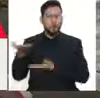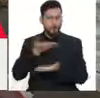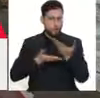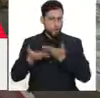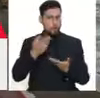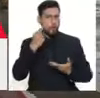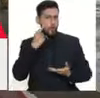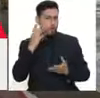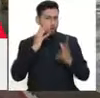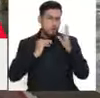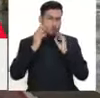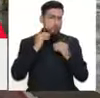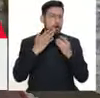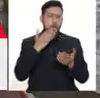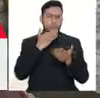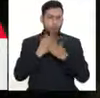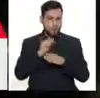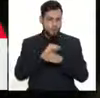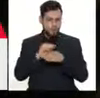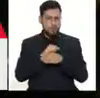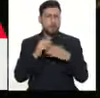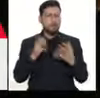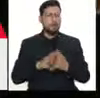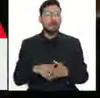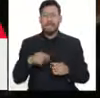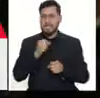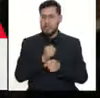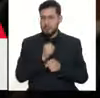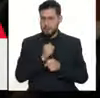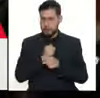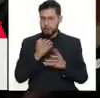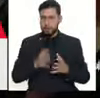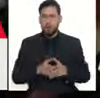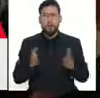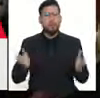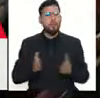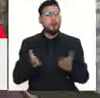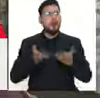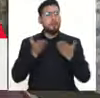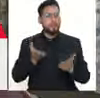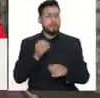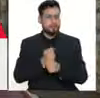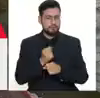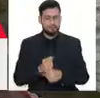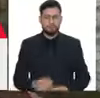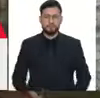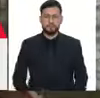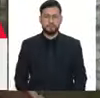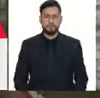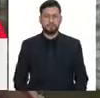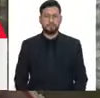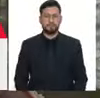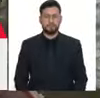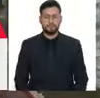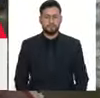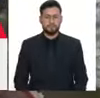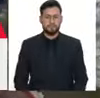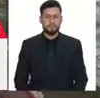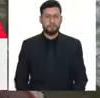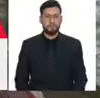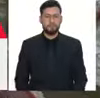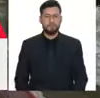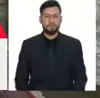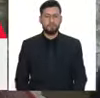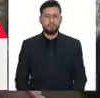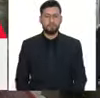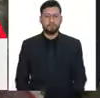de conocimientos y las buenas prácticas en materias de trabajo y promoción del empleo. Se invita a los señores ministros de Estado